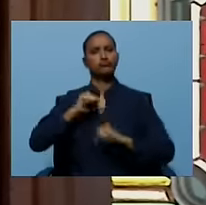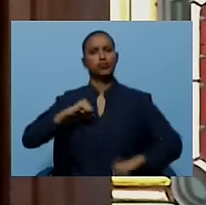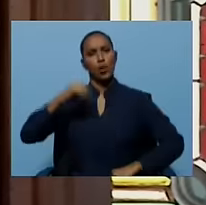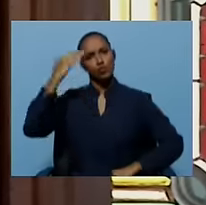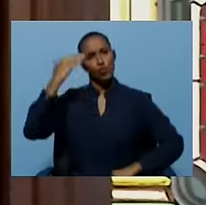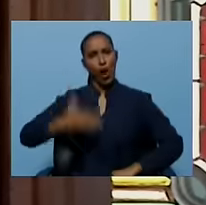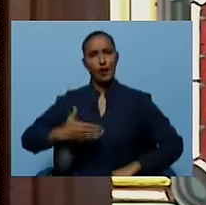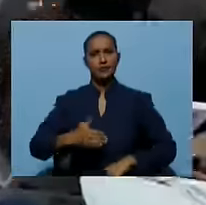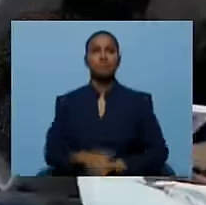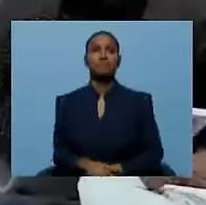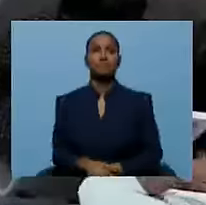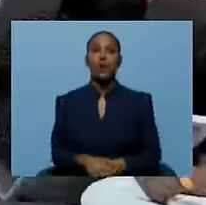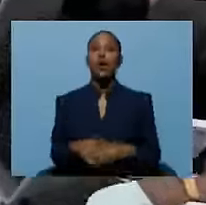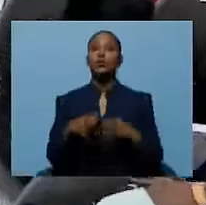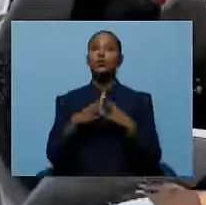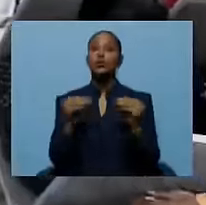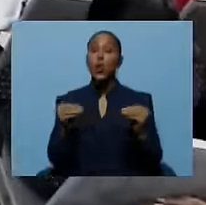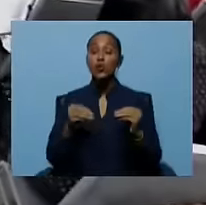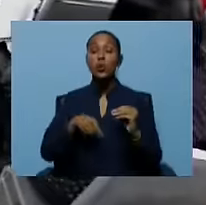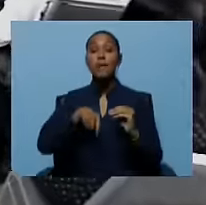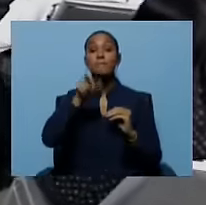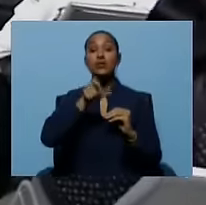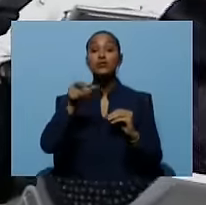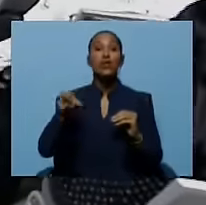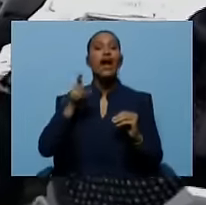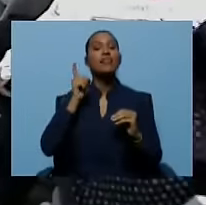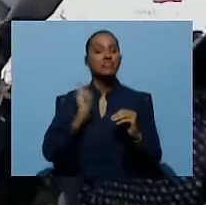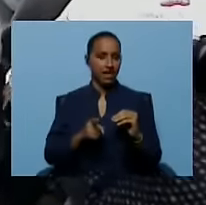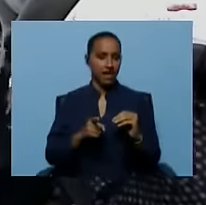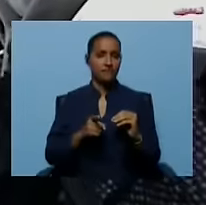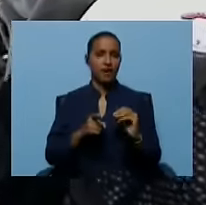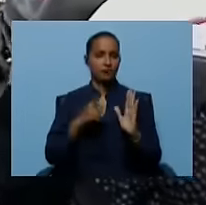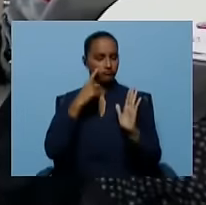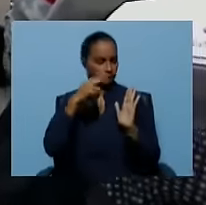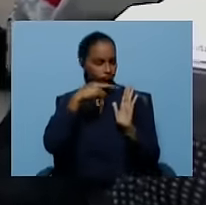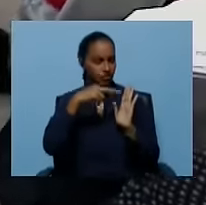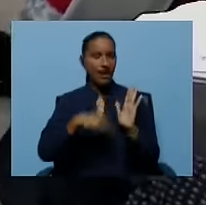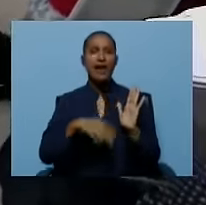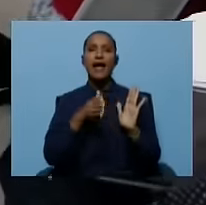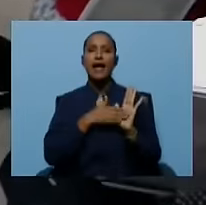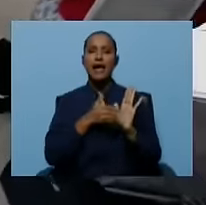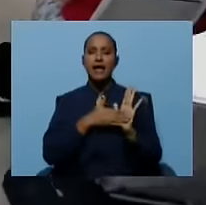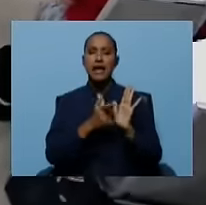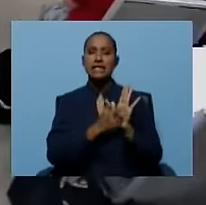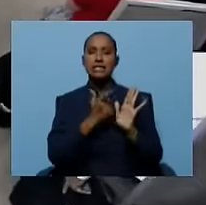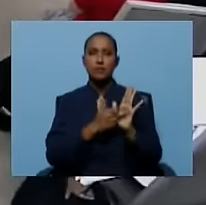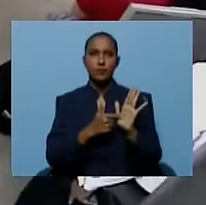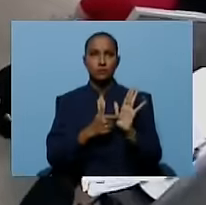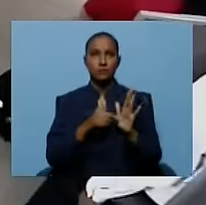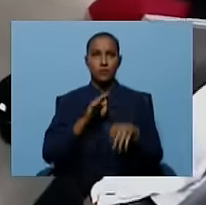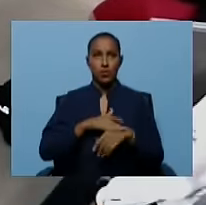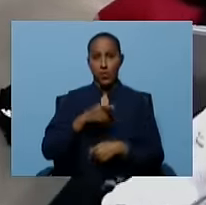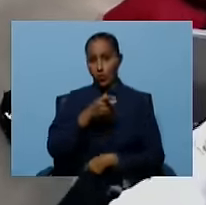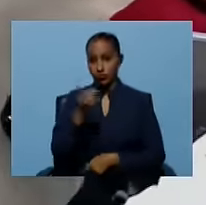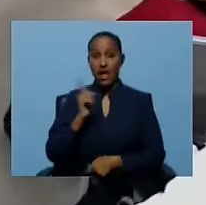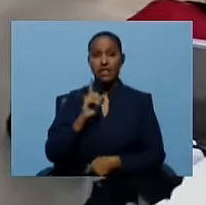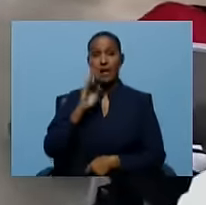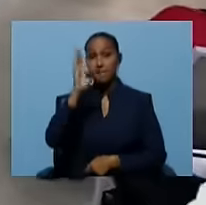Todo el pueblo debería recibir cursos del Libro Azul, porque si ustedes me preguntaran, hermanos de Argentina,